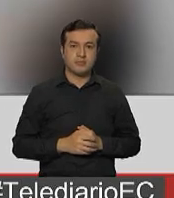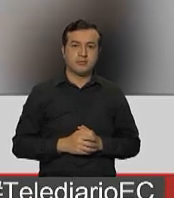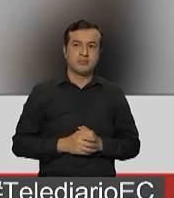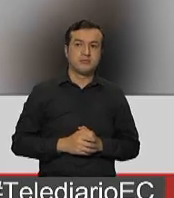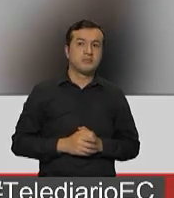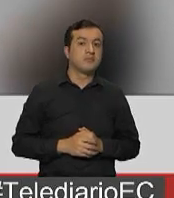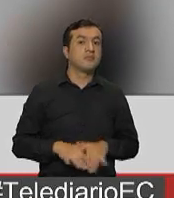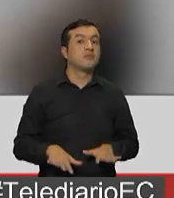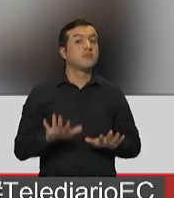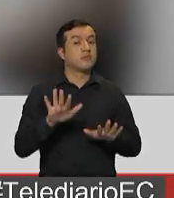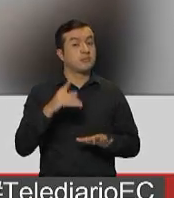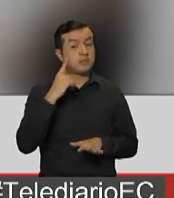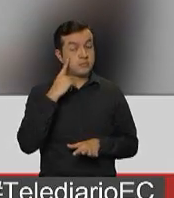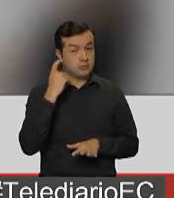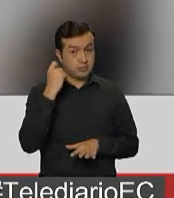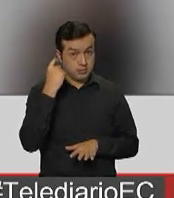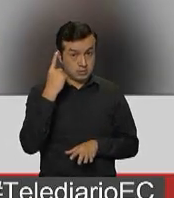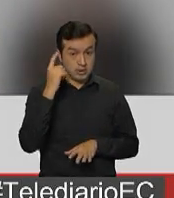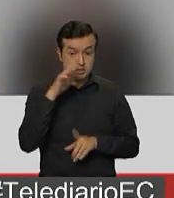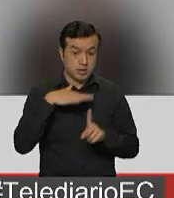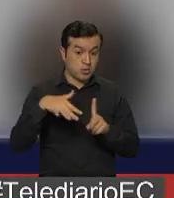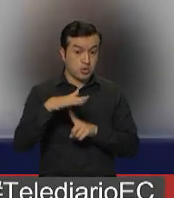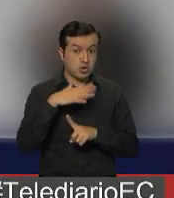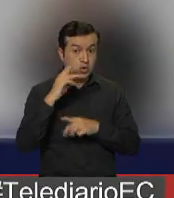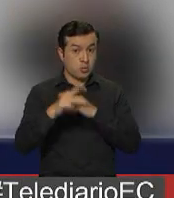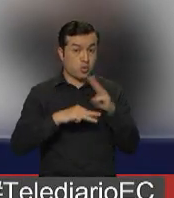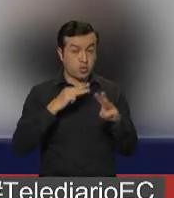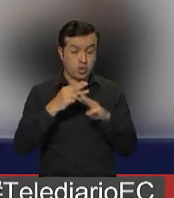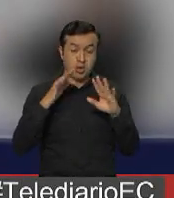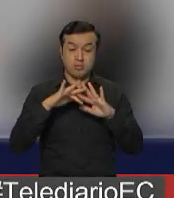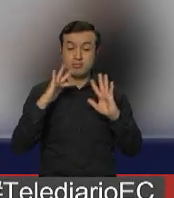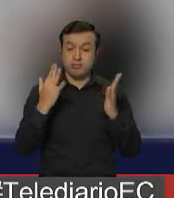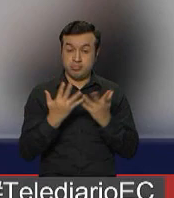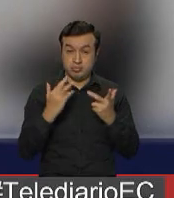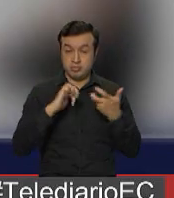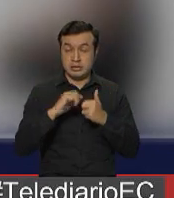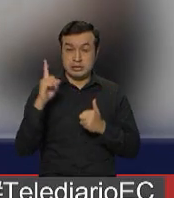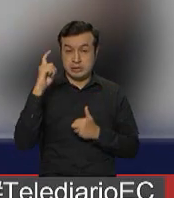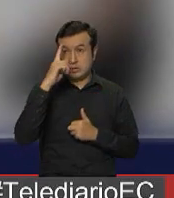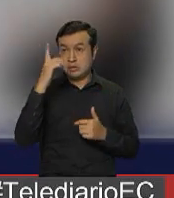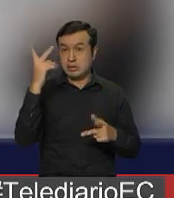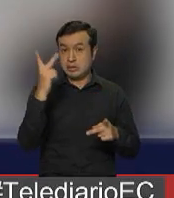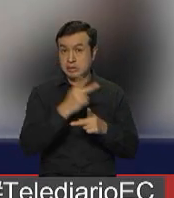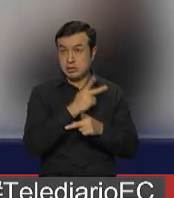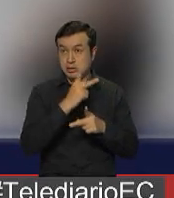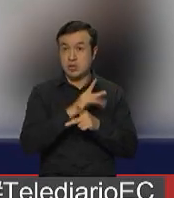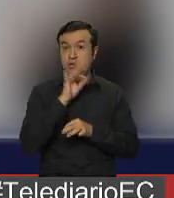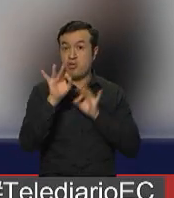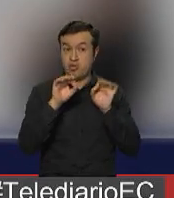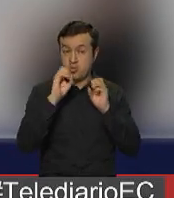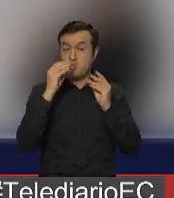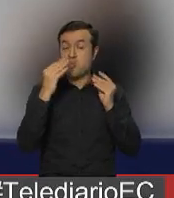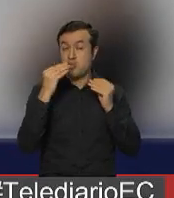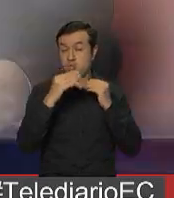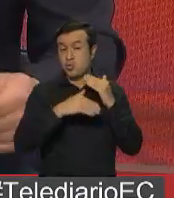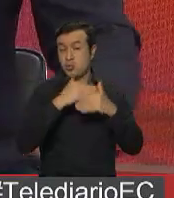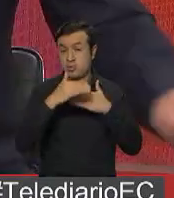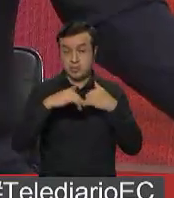Pero debemos ser conscientes de la situación global y de la dura realidad de que el virus estará en nuestro mundo durante algún